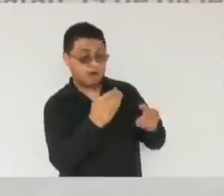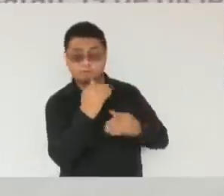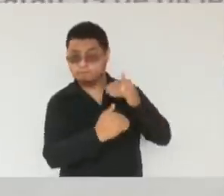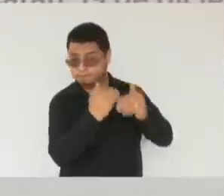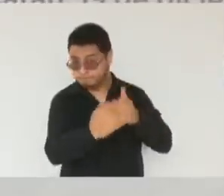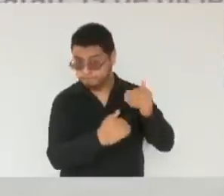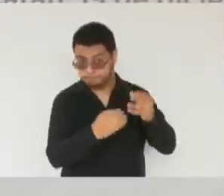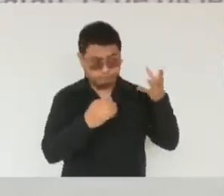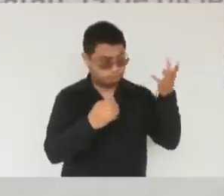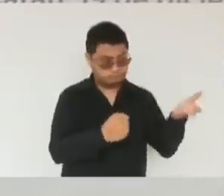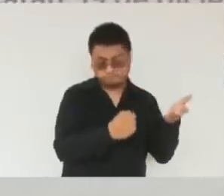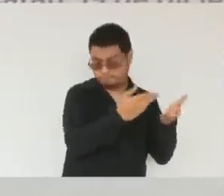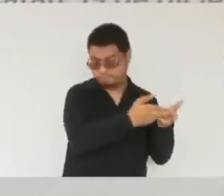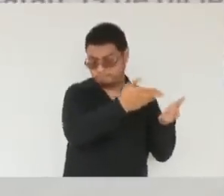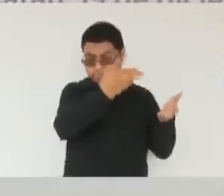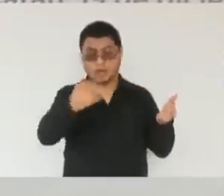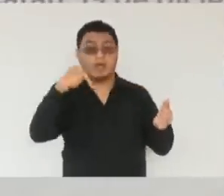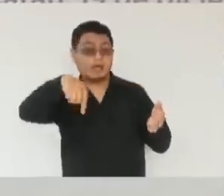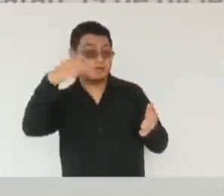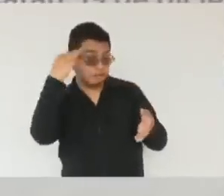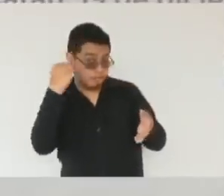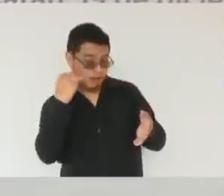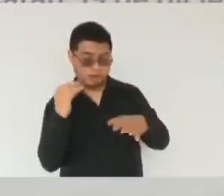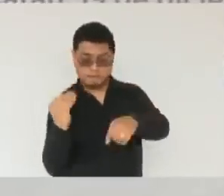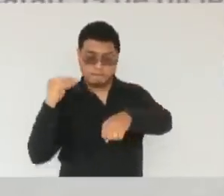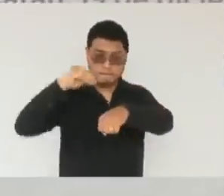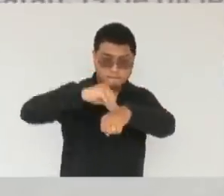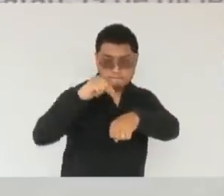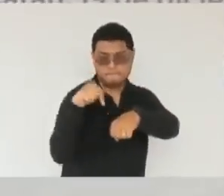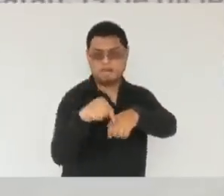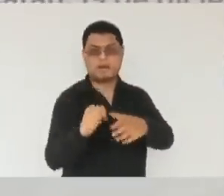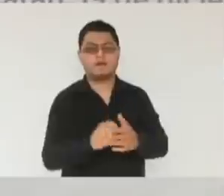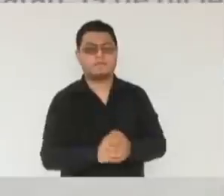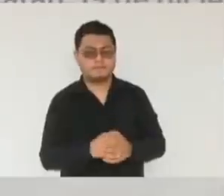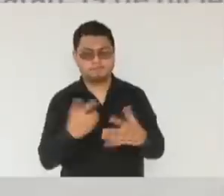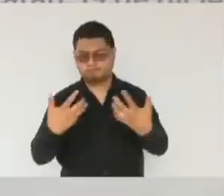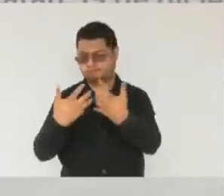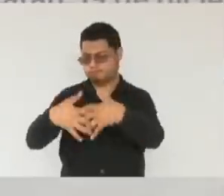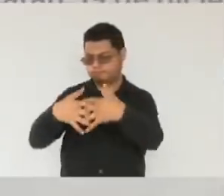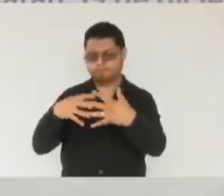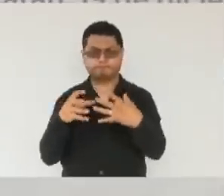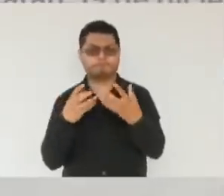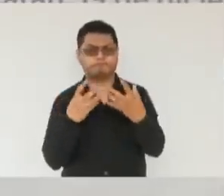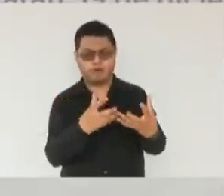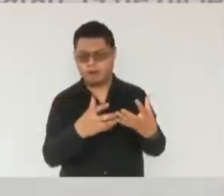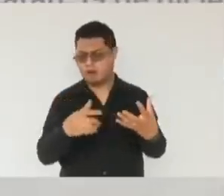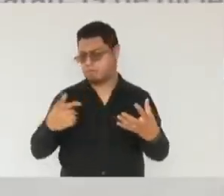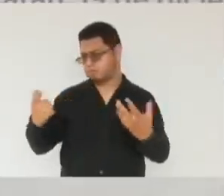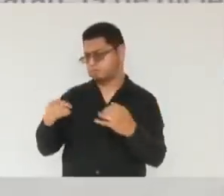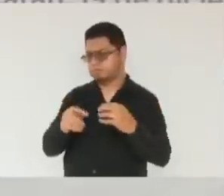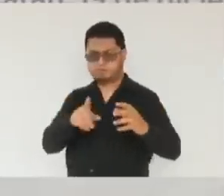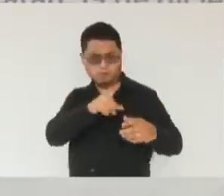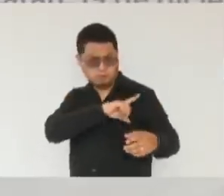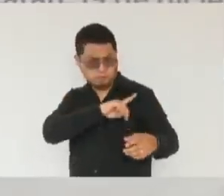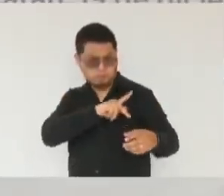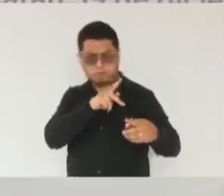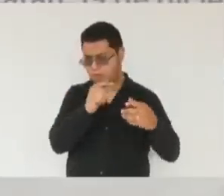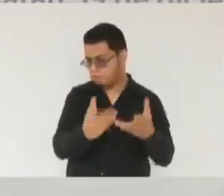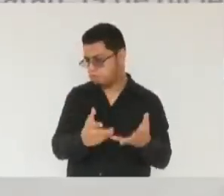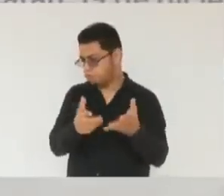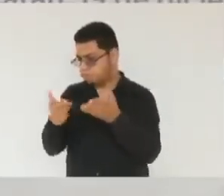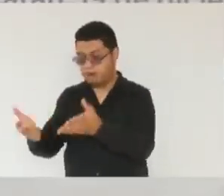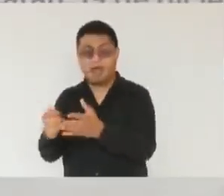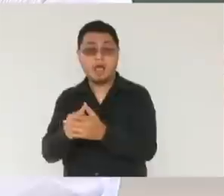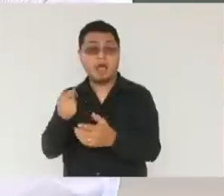una planta que instalaremos en Mérida, con la participación del tejido industrial y del tejido empresarial local. Todos los trabajos hasta